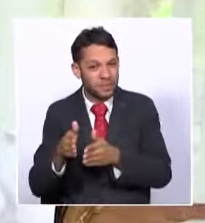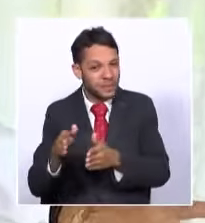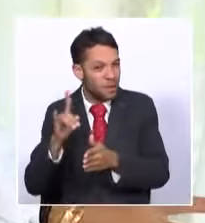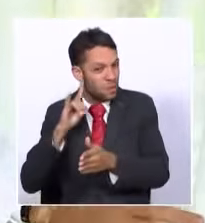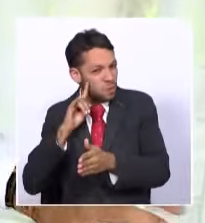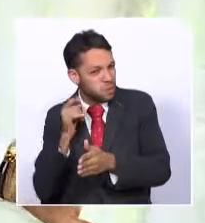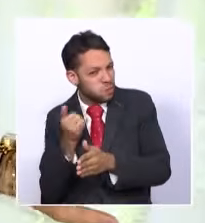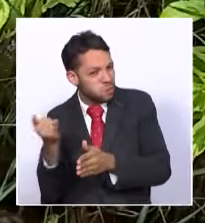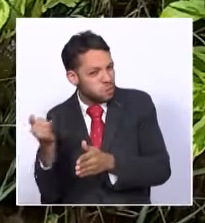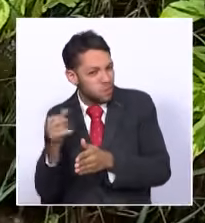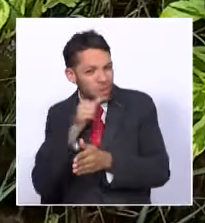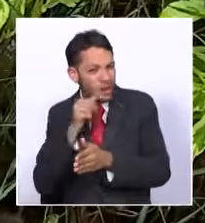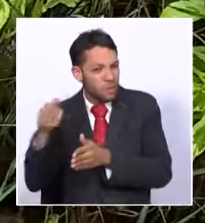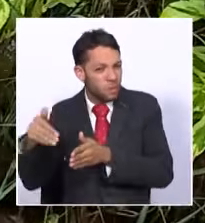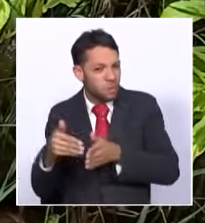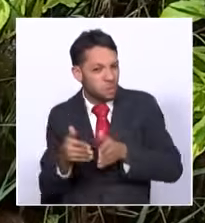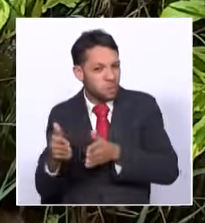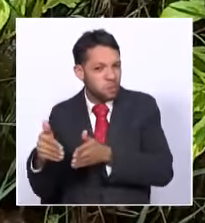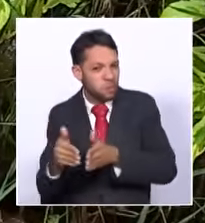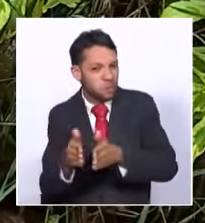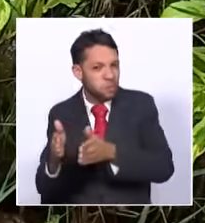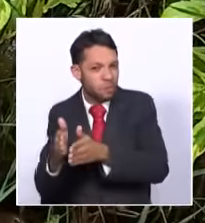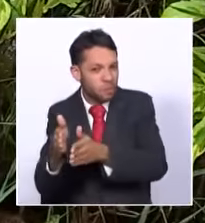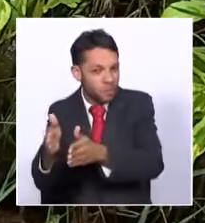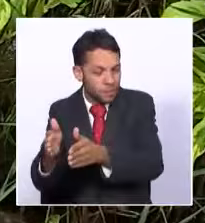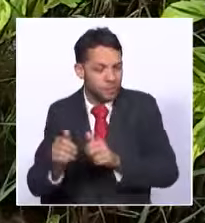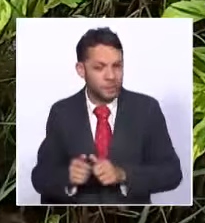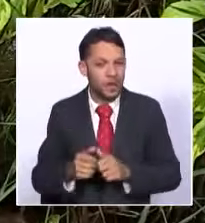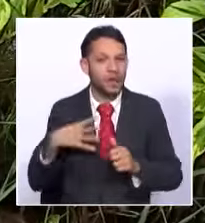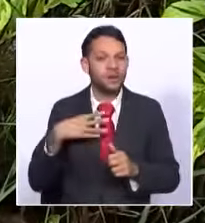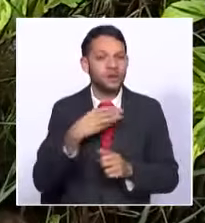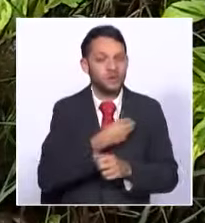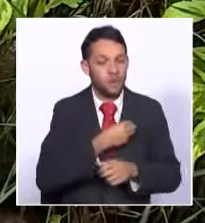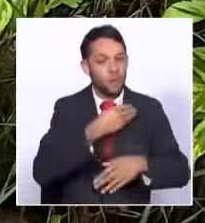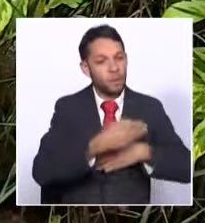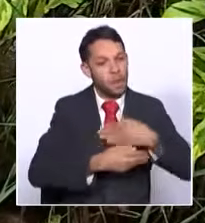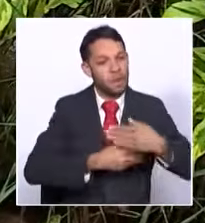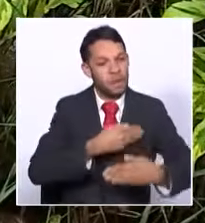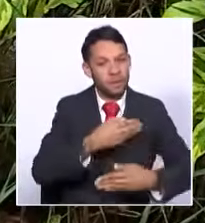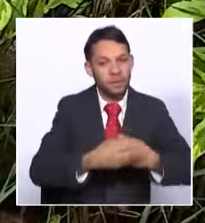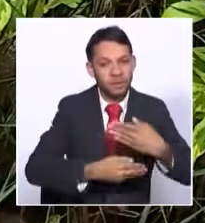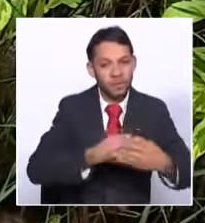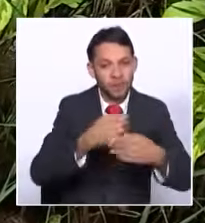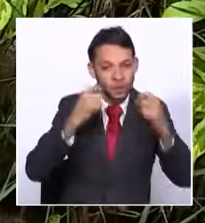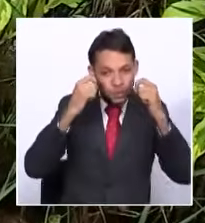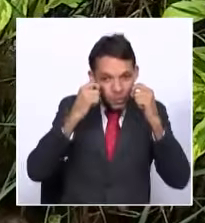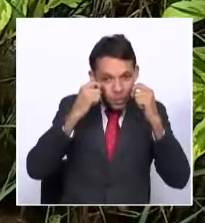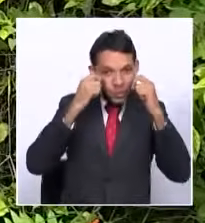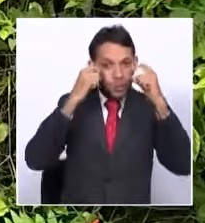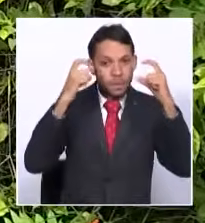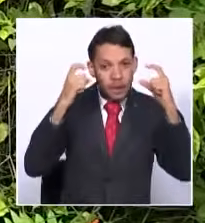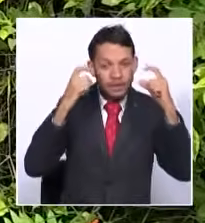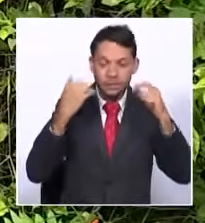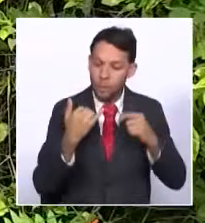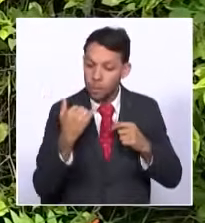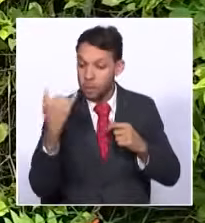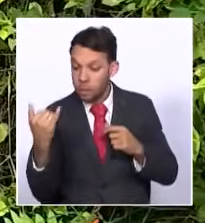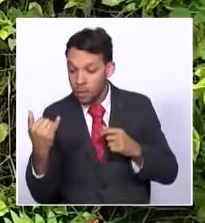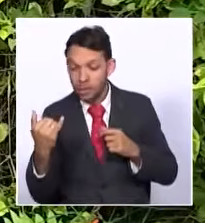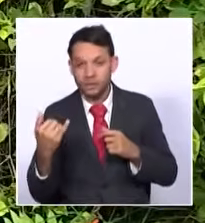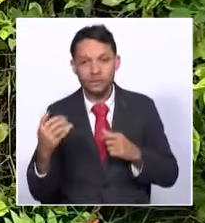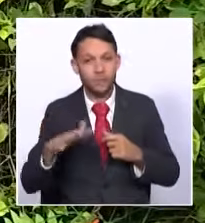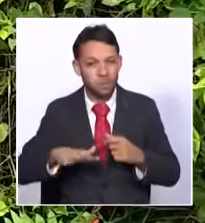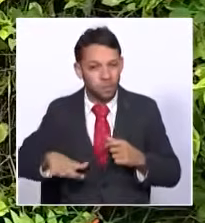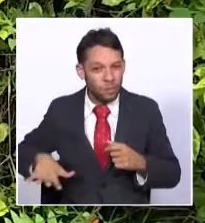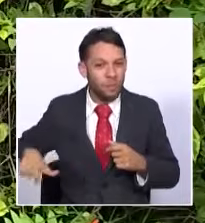quebrada donde ustedes se van a llevar una sorpresa muy bonita. Van a tener un sitio